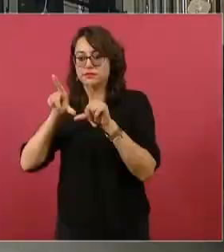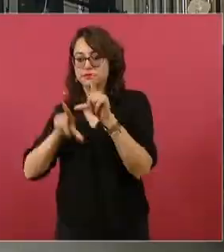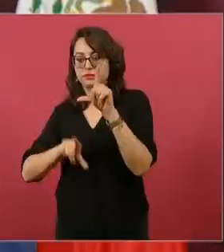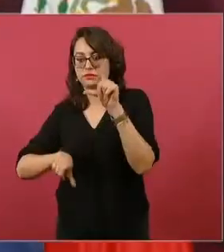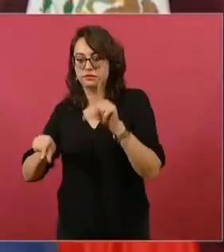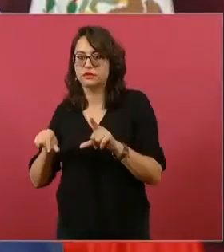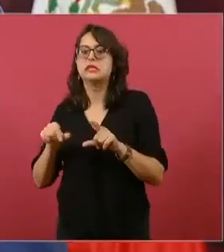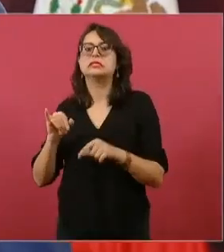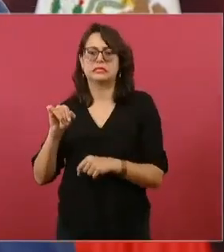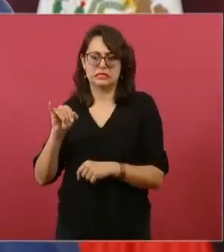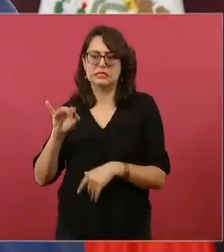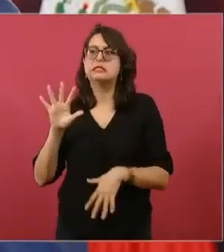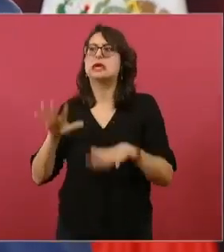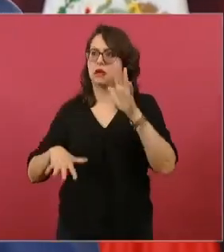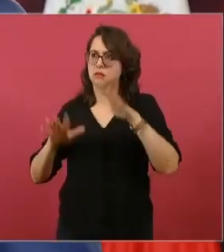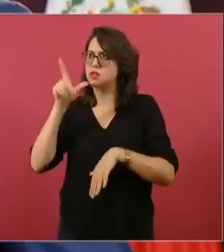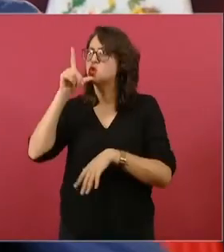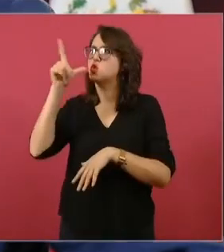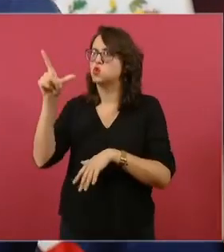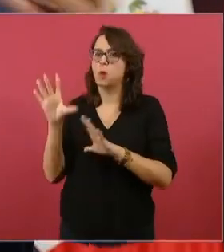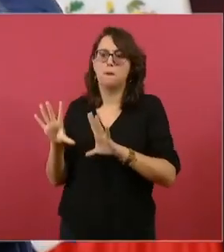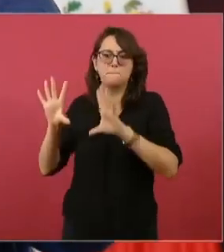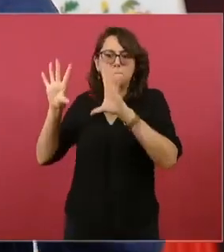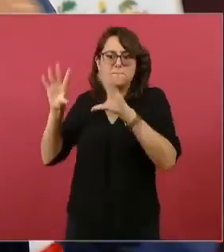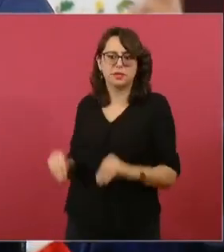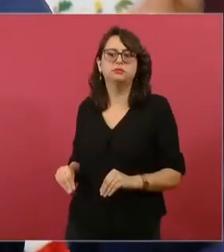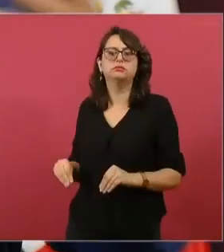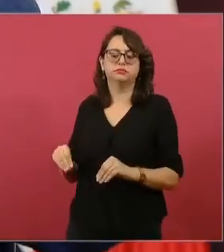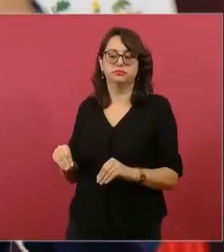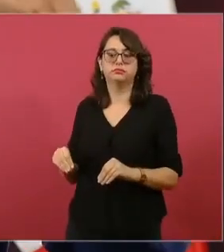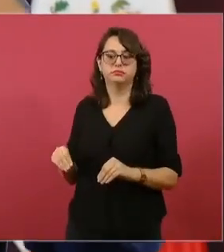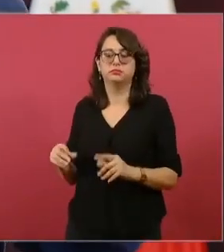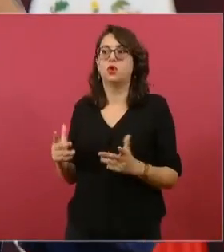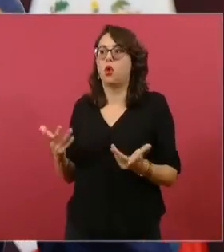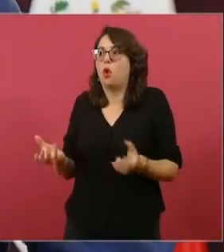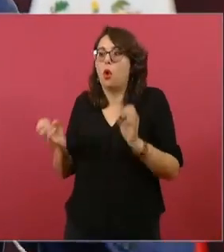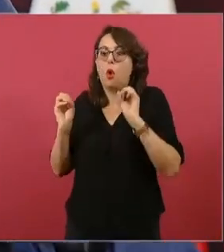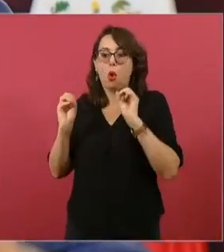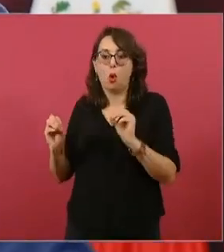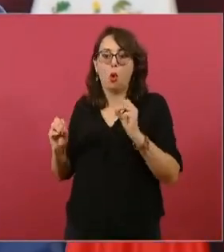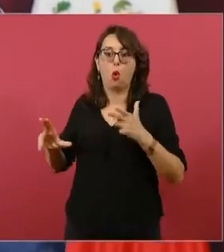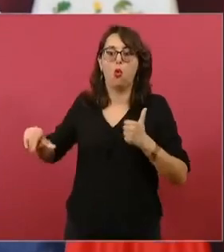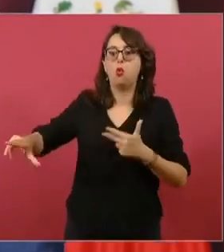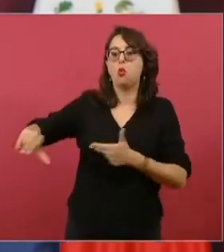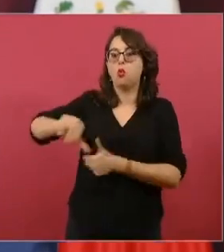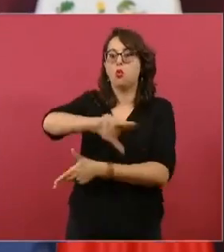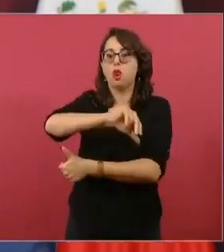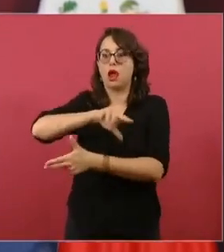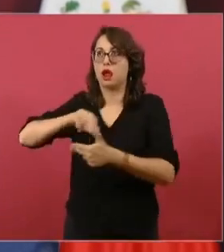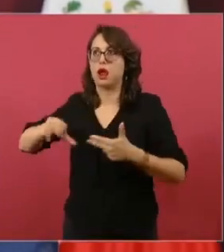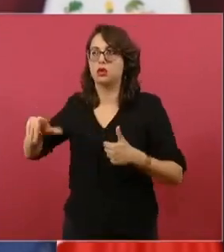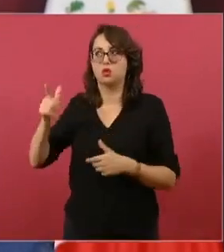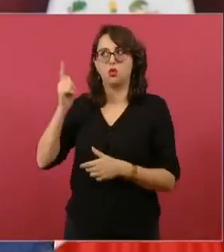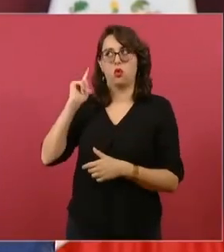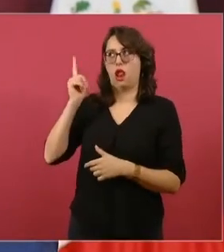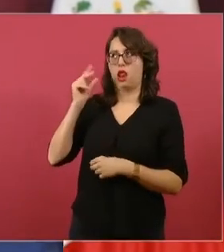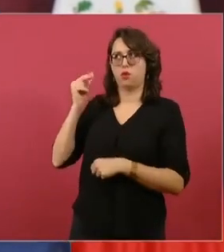o invocando, pero hacen daño los huracanes y